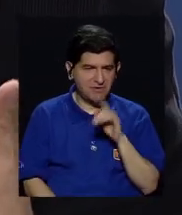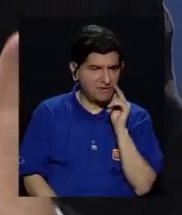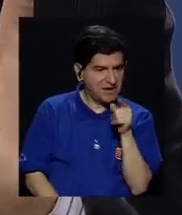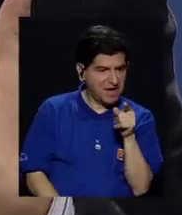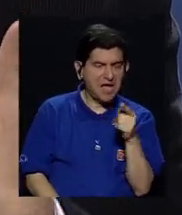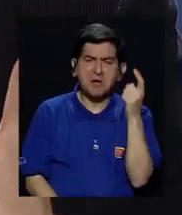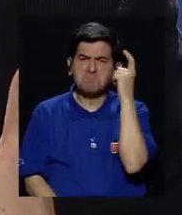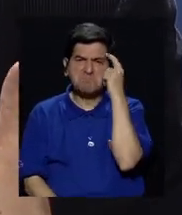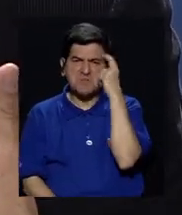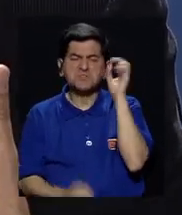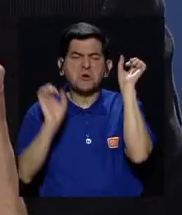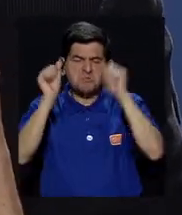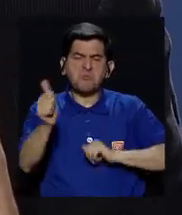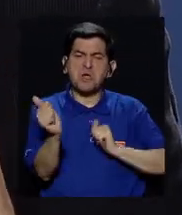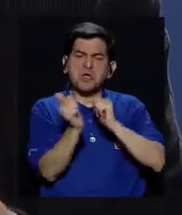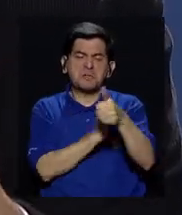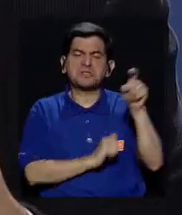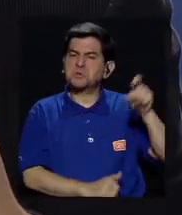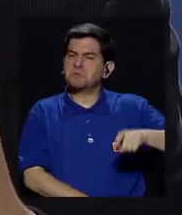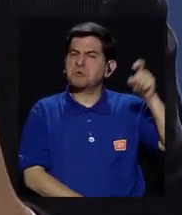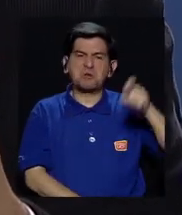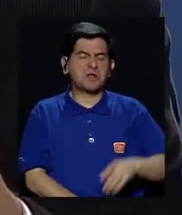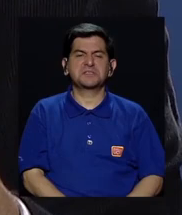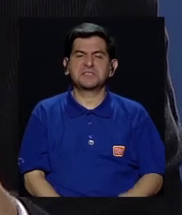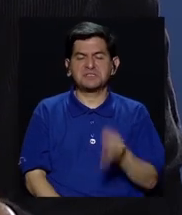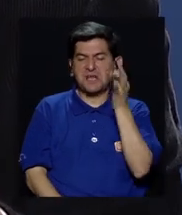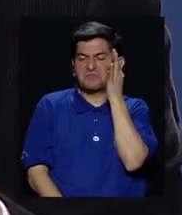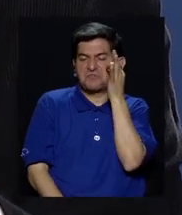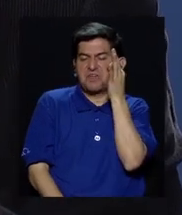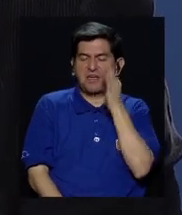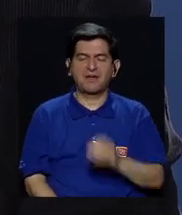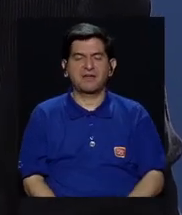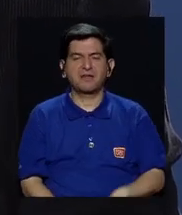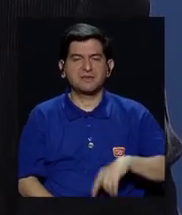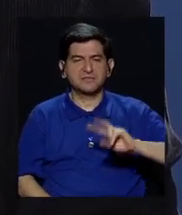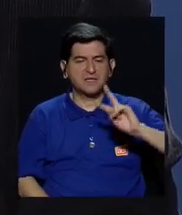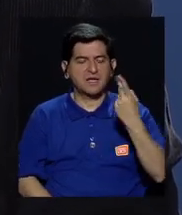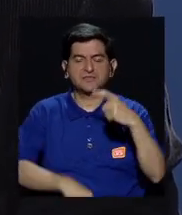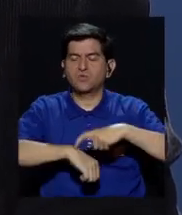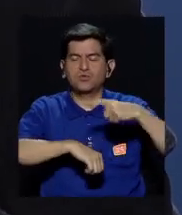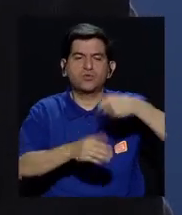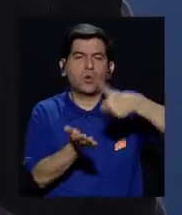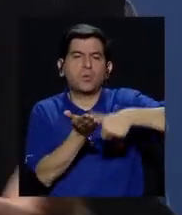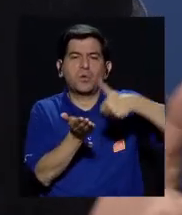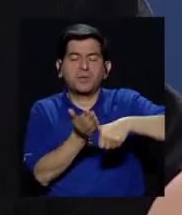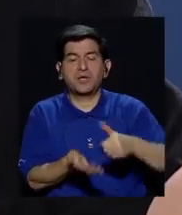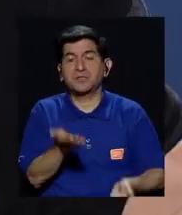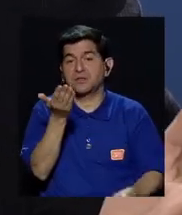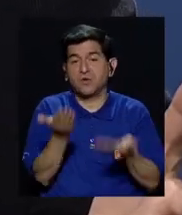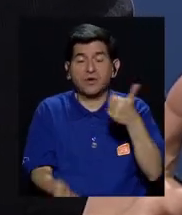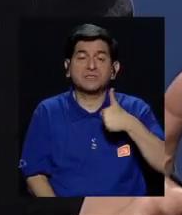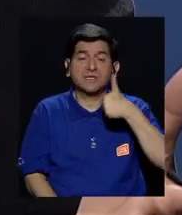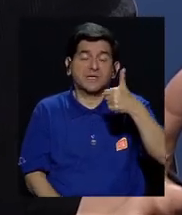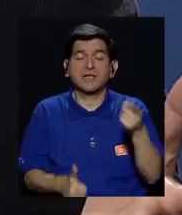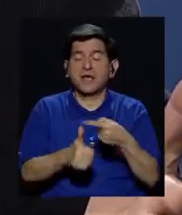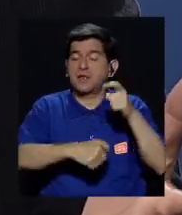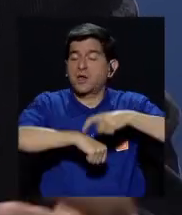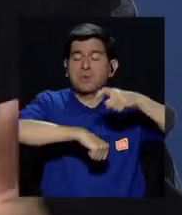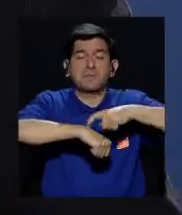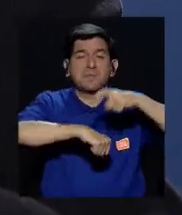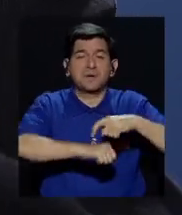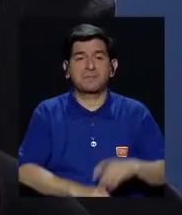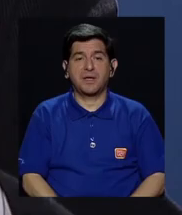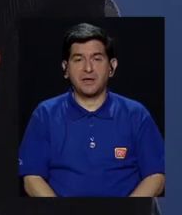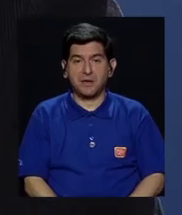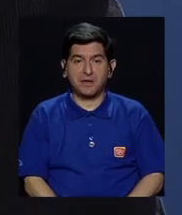seguro pensó que podía pasar sin necesidad del fidelismo a una segunda ronda electoral tal vez ganan en primera ronda electoral